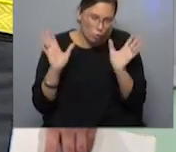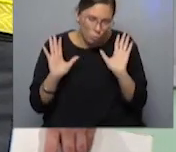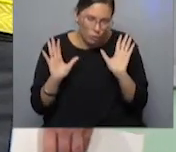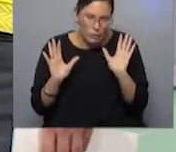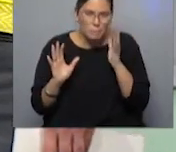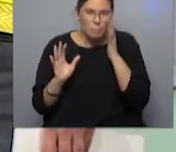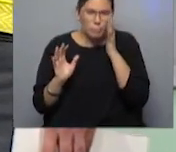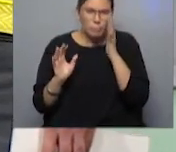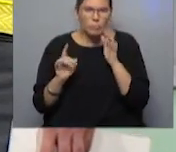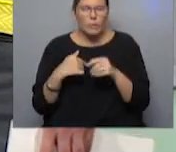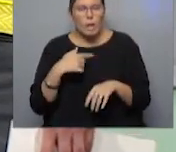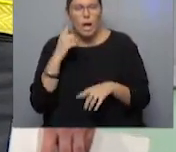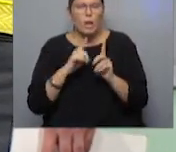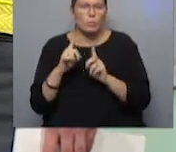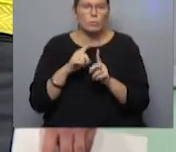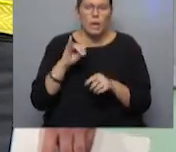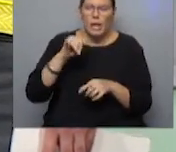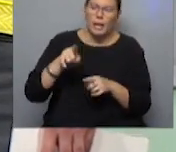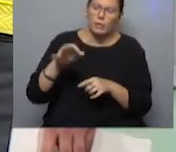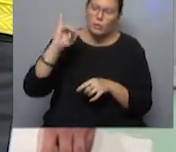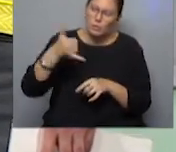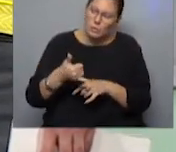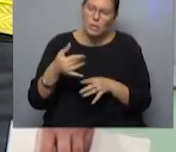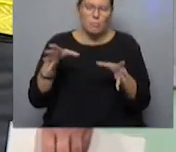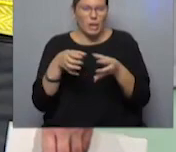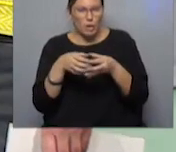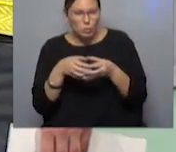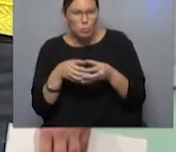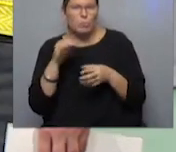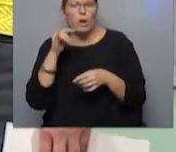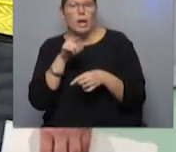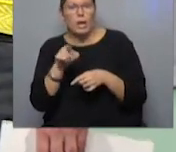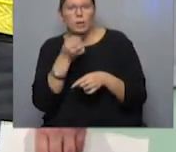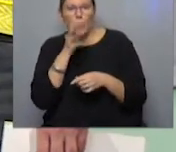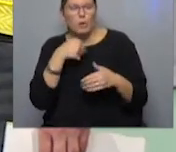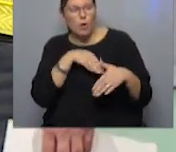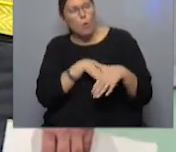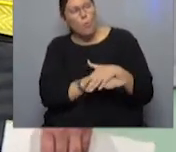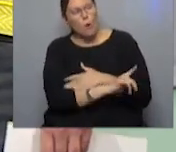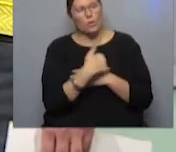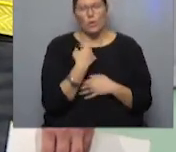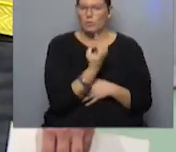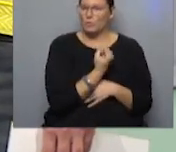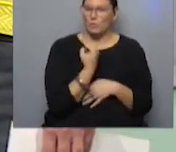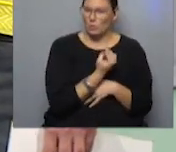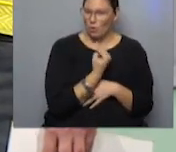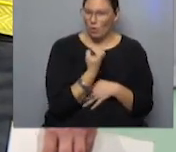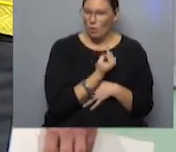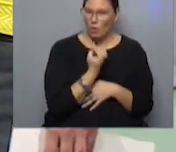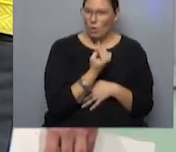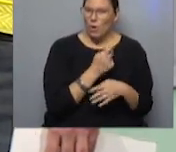eso hay como un criterio de decir, bueno, esto sí es para buceos, para este colectivo, uh-huh. esto me lo guardo yo para mis